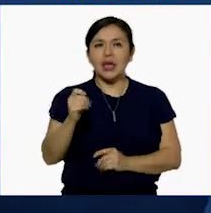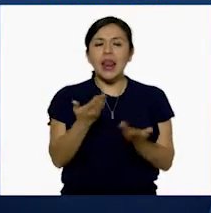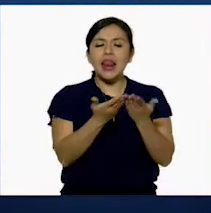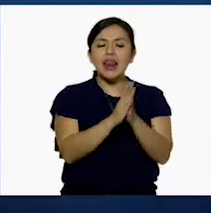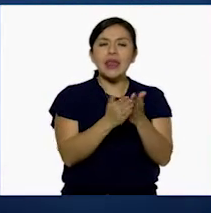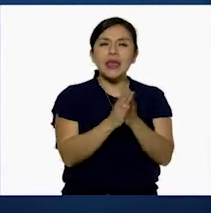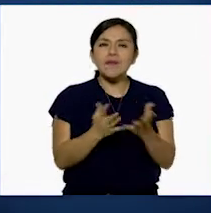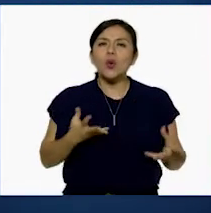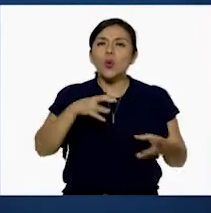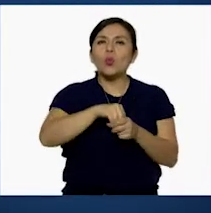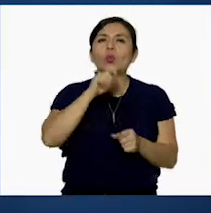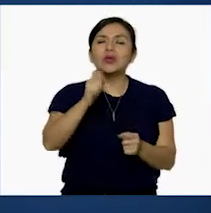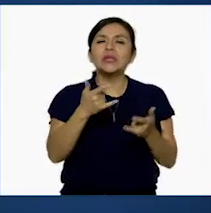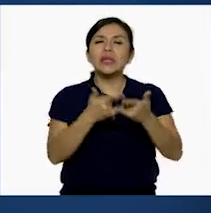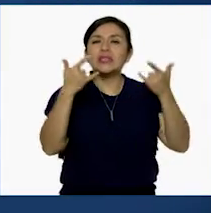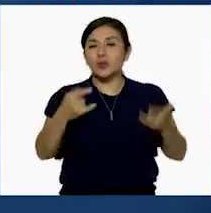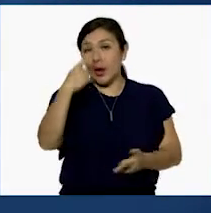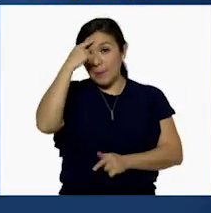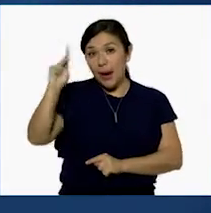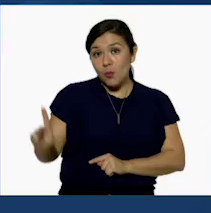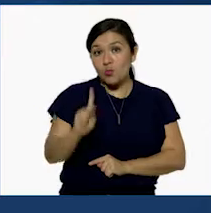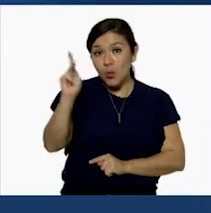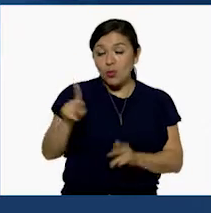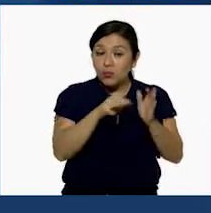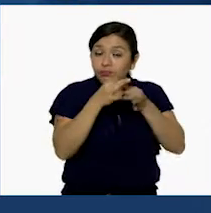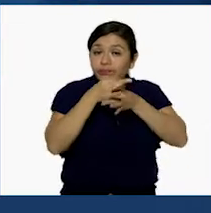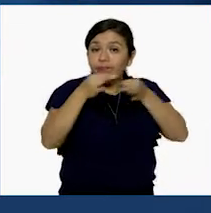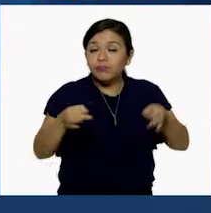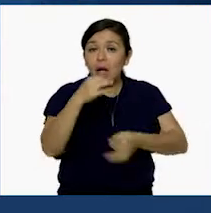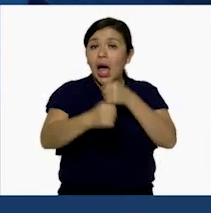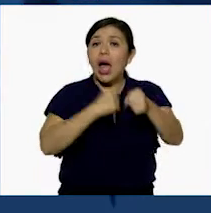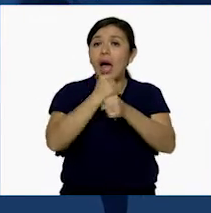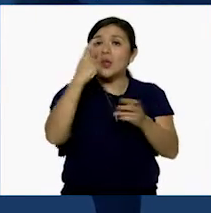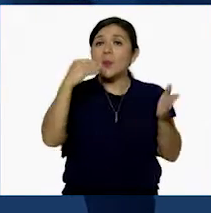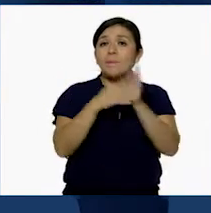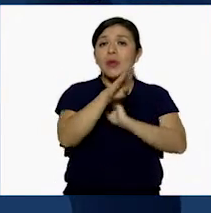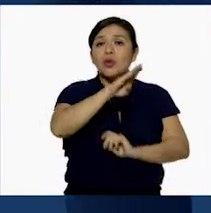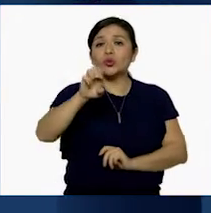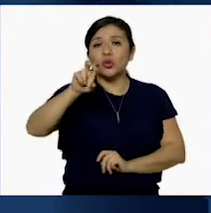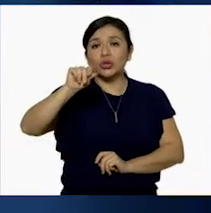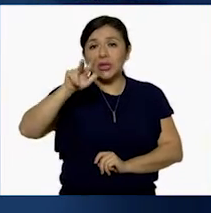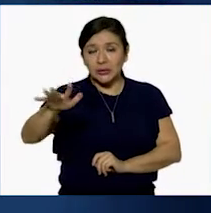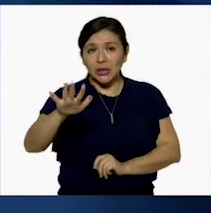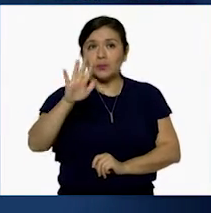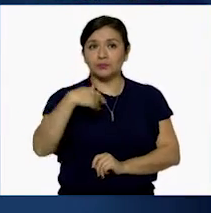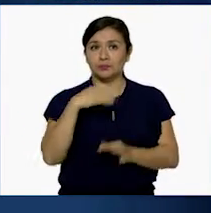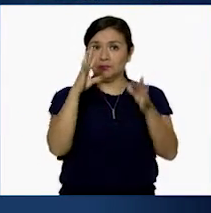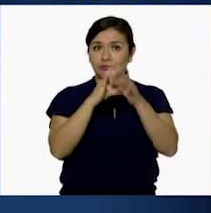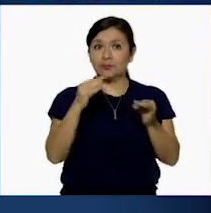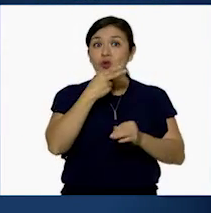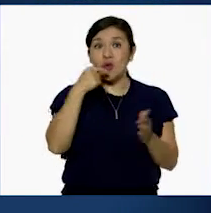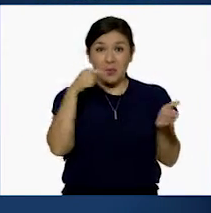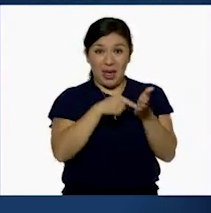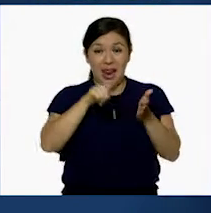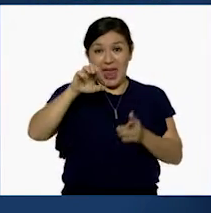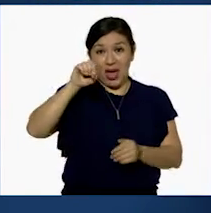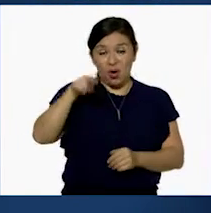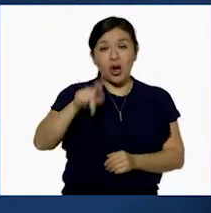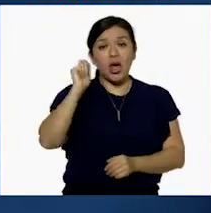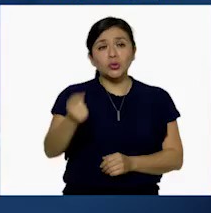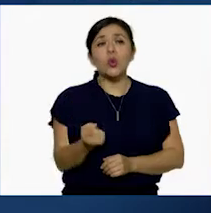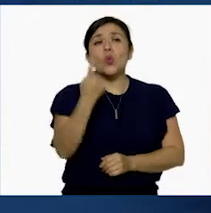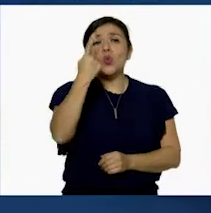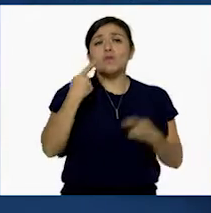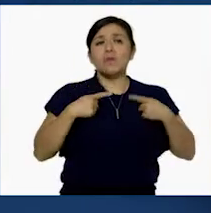publicado originalmente en 1885. Vale la pena enfatizar el hecho de que León Tolstoy es uno de